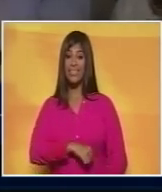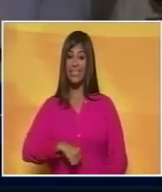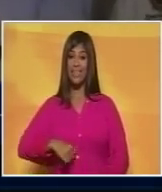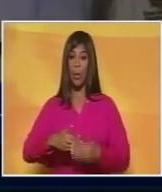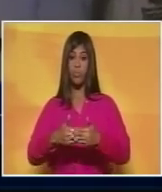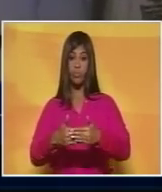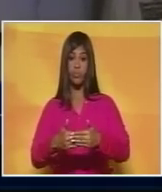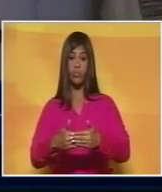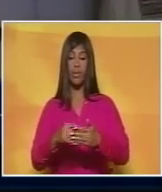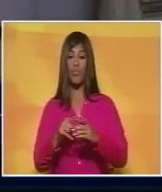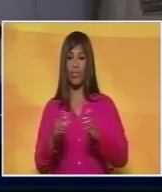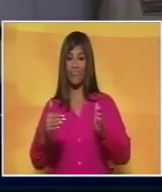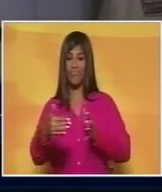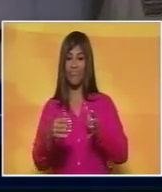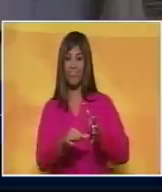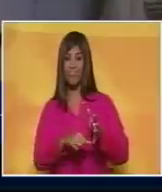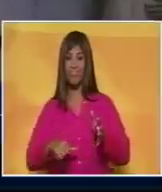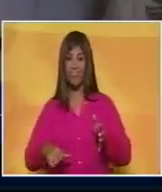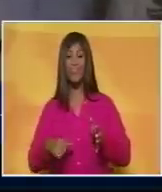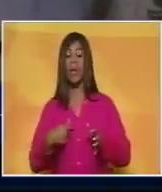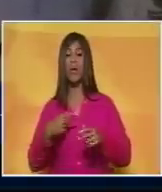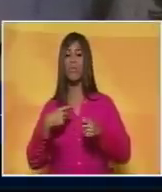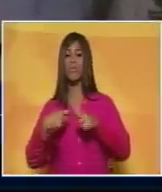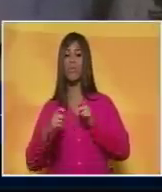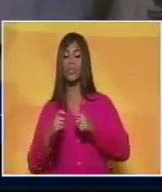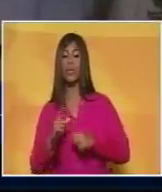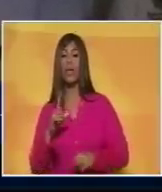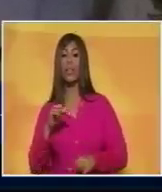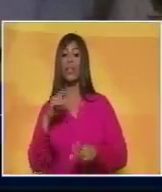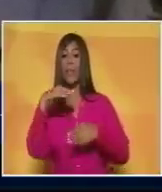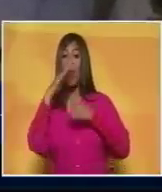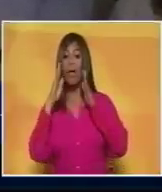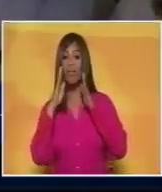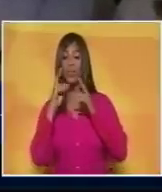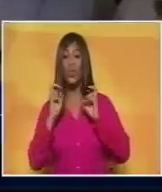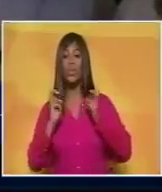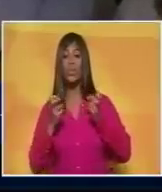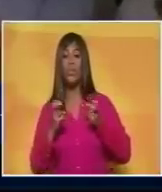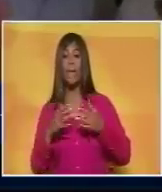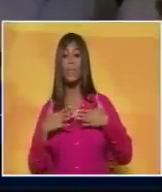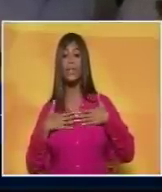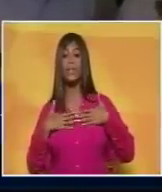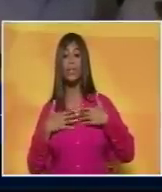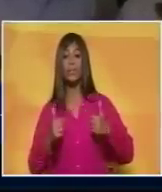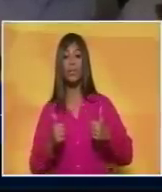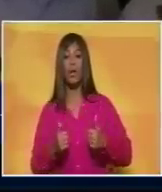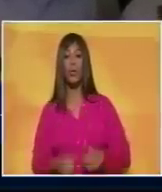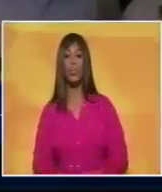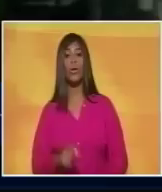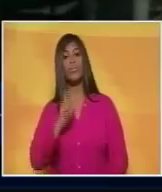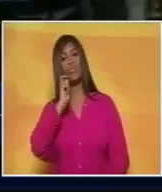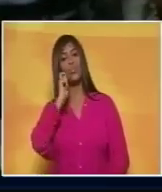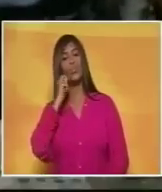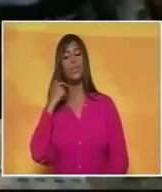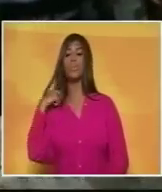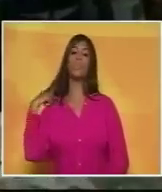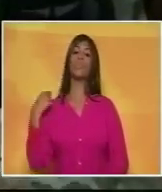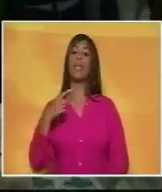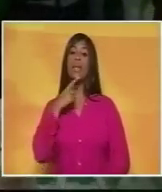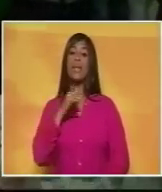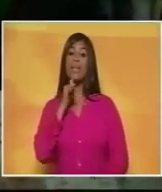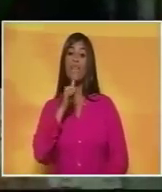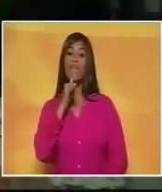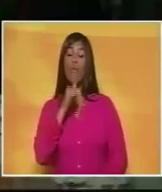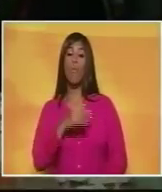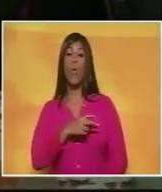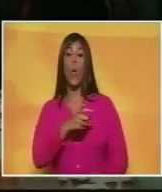los kits de cesárea que llaman, equipos que son para atender el tema de la salud, en este caso de la mujer. Informó la